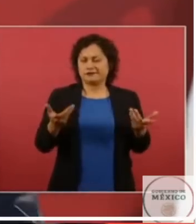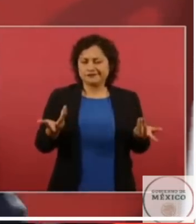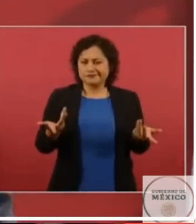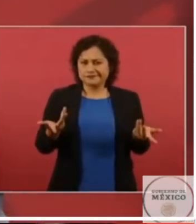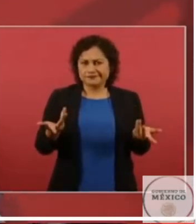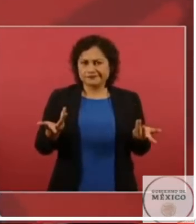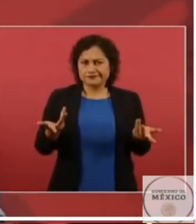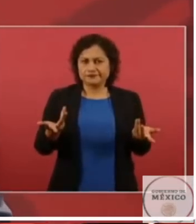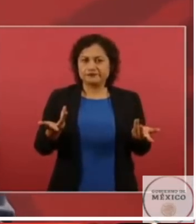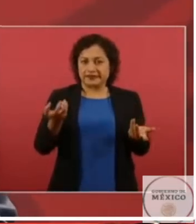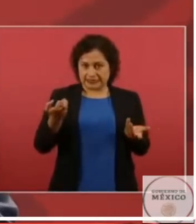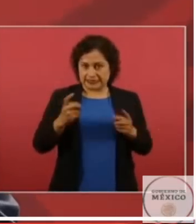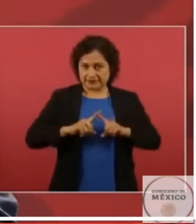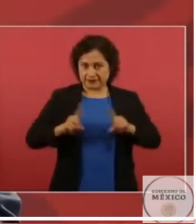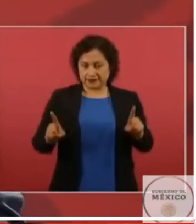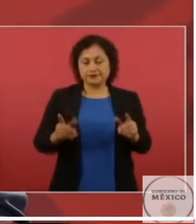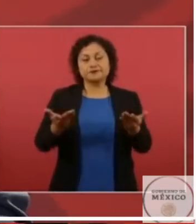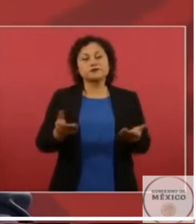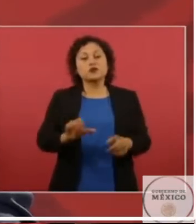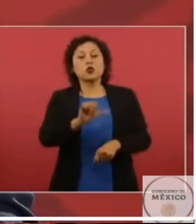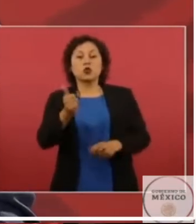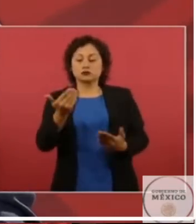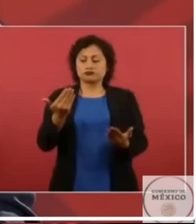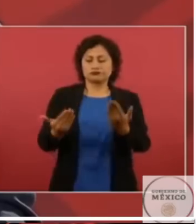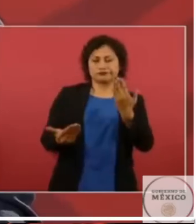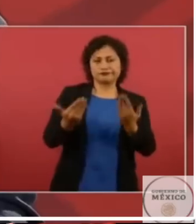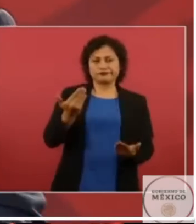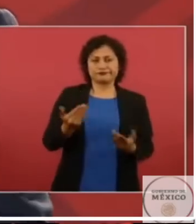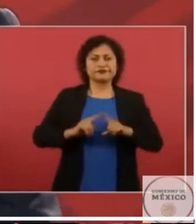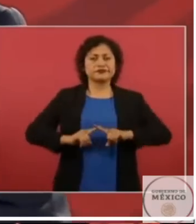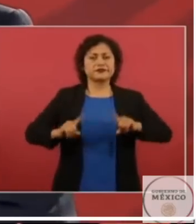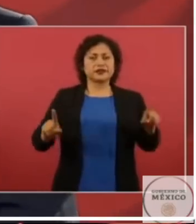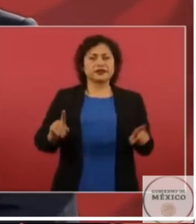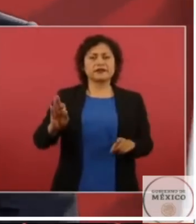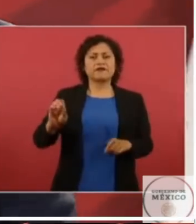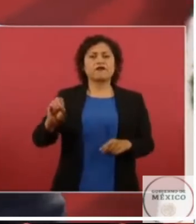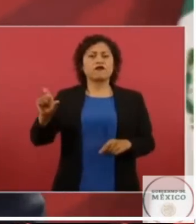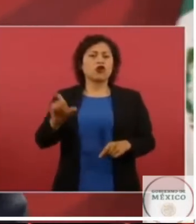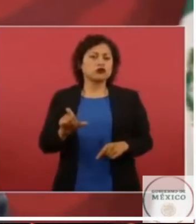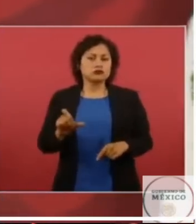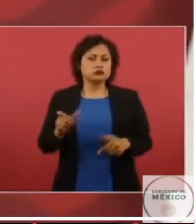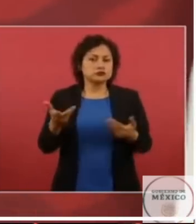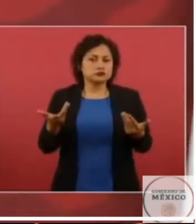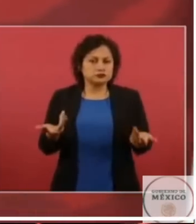con Fox? De fondo, pues que engañó